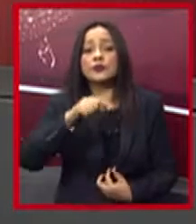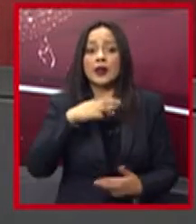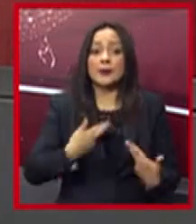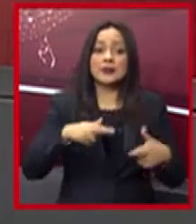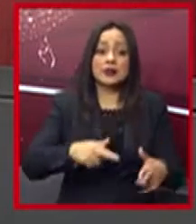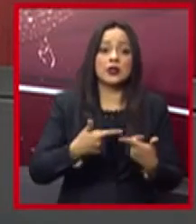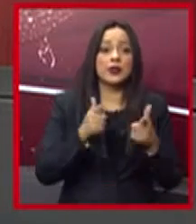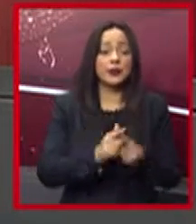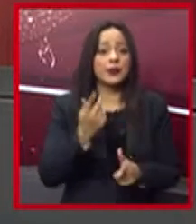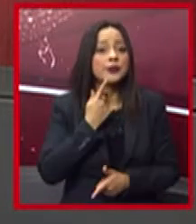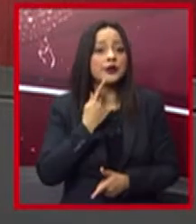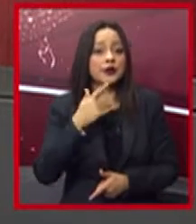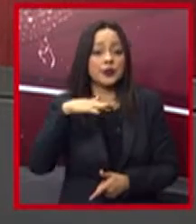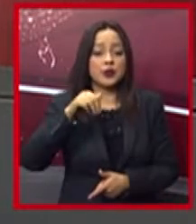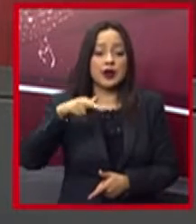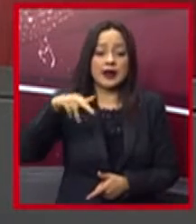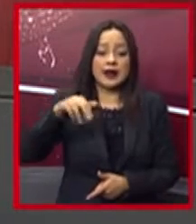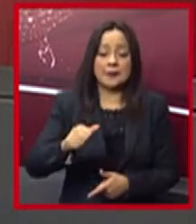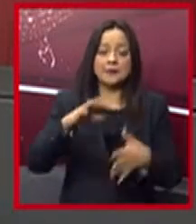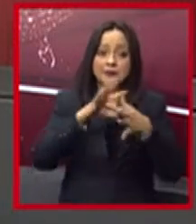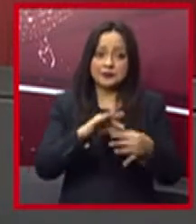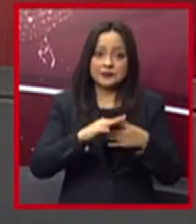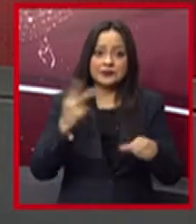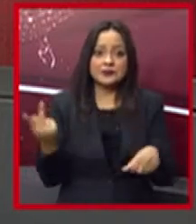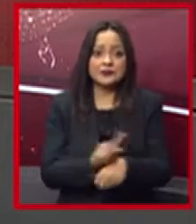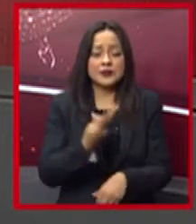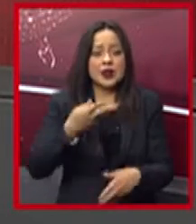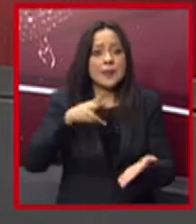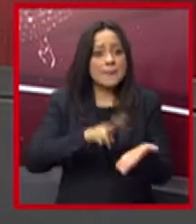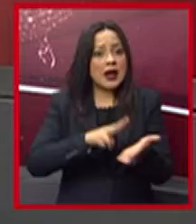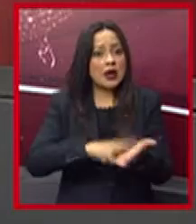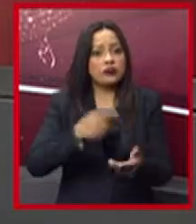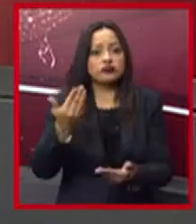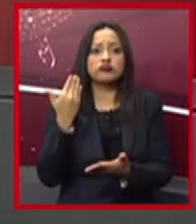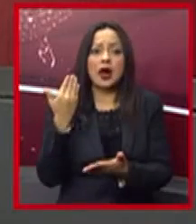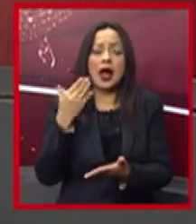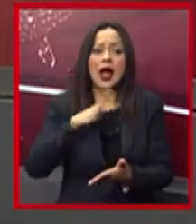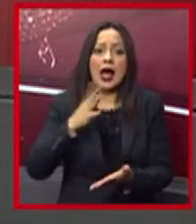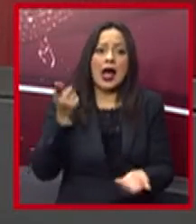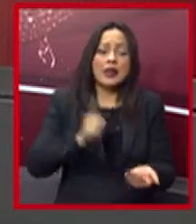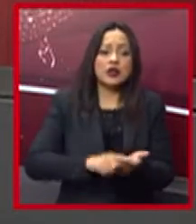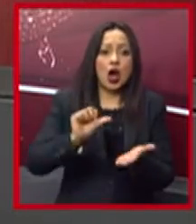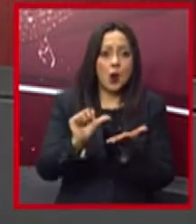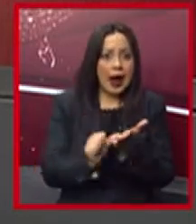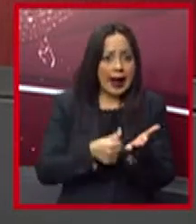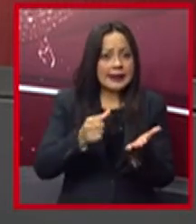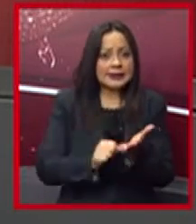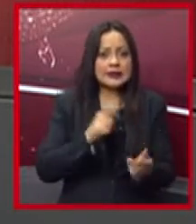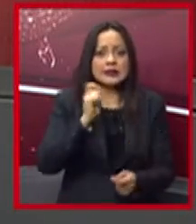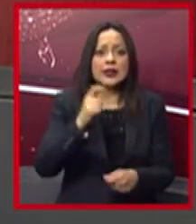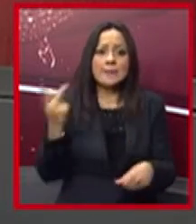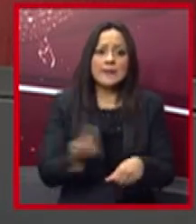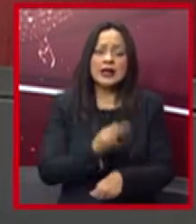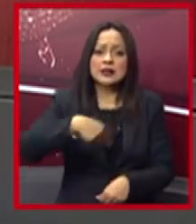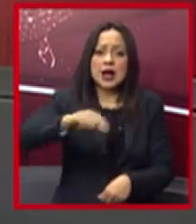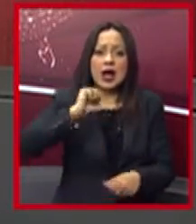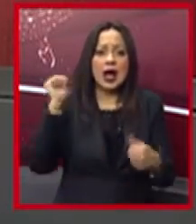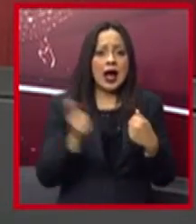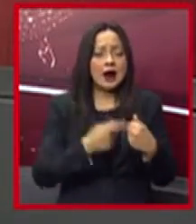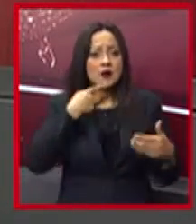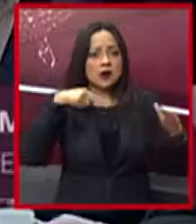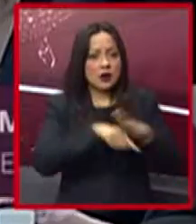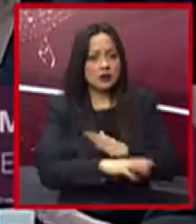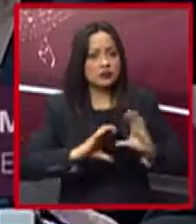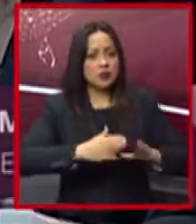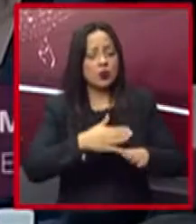grupo parlamentario de Morena habló sobre el elevado costo que recientemente ha tenido el aguacate y sobre el bajo número de demandas de tipo acción